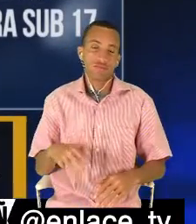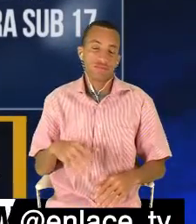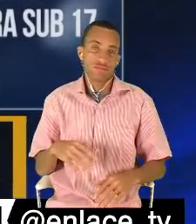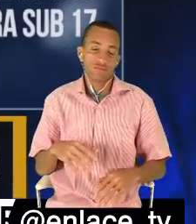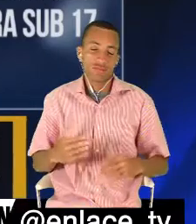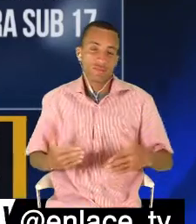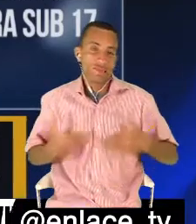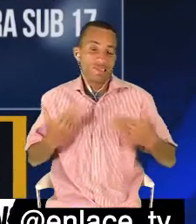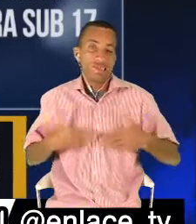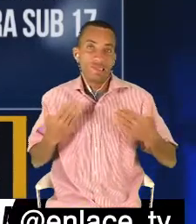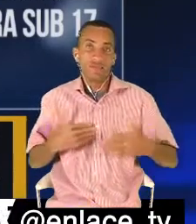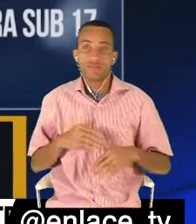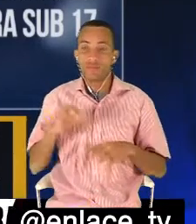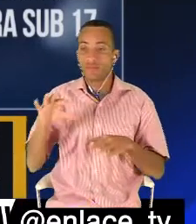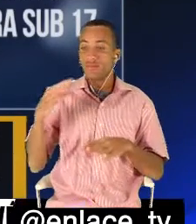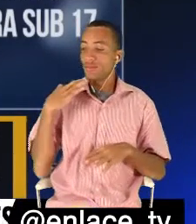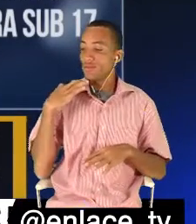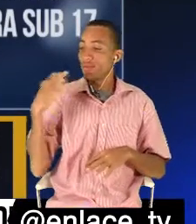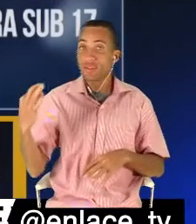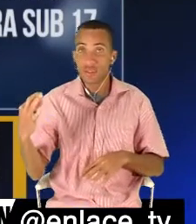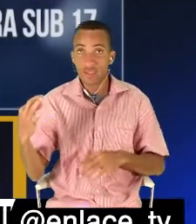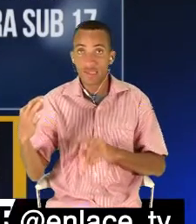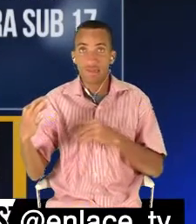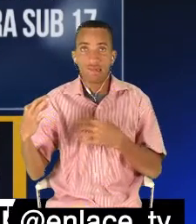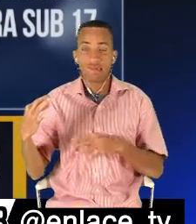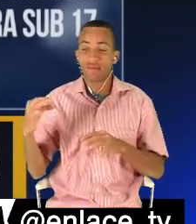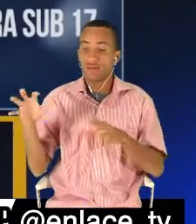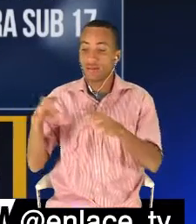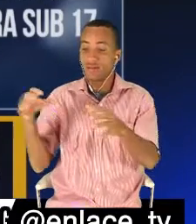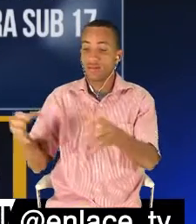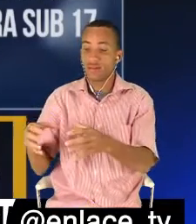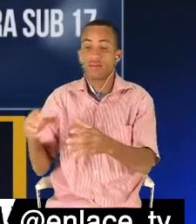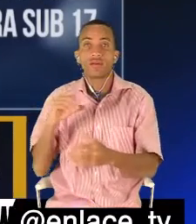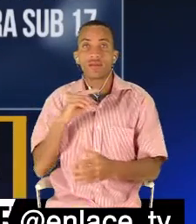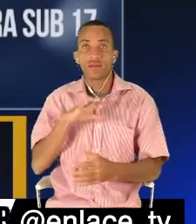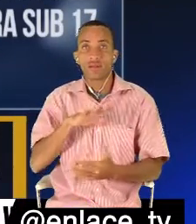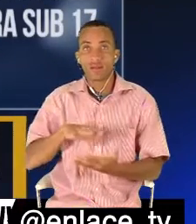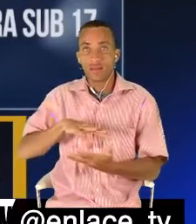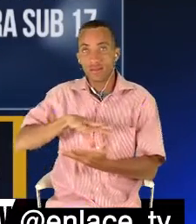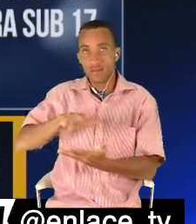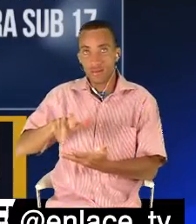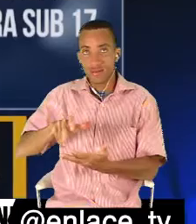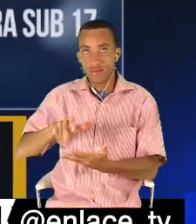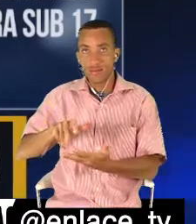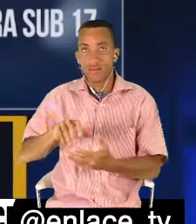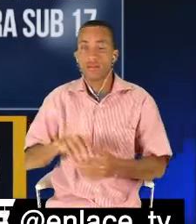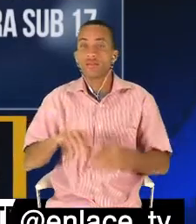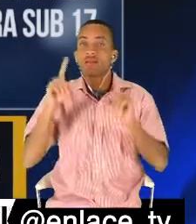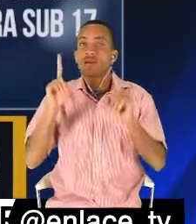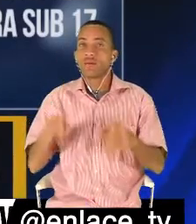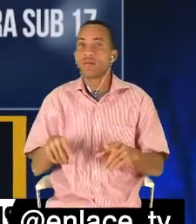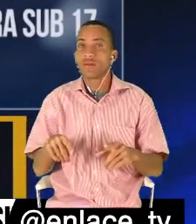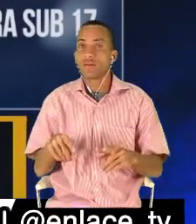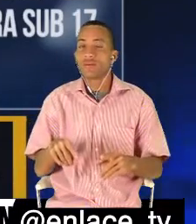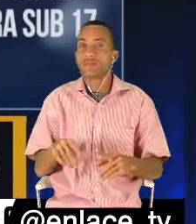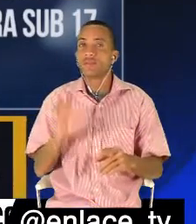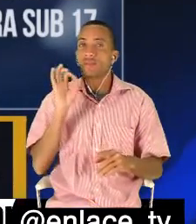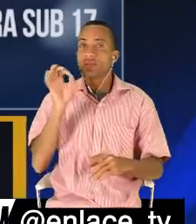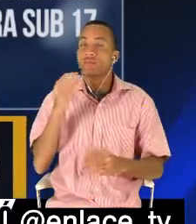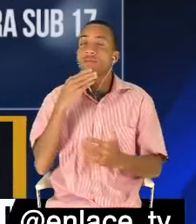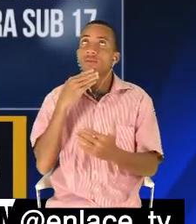ser seleccionado en una selección Santander. Como digo siempre, primero agradecerle a